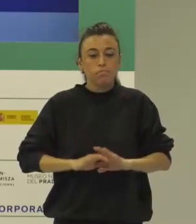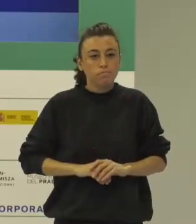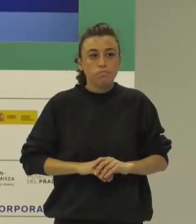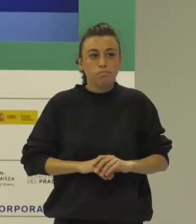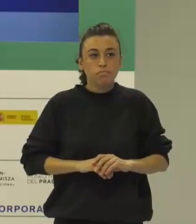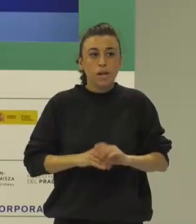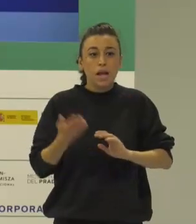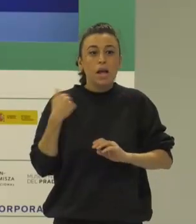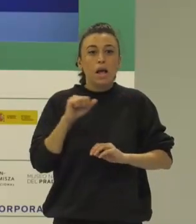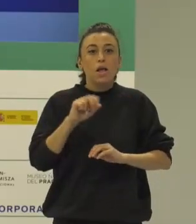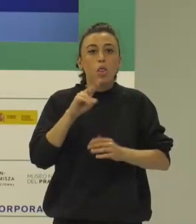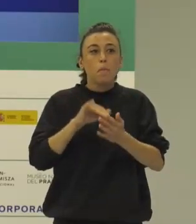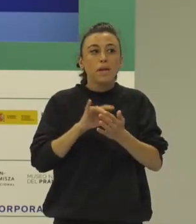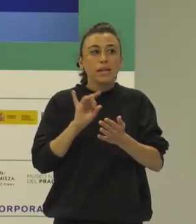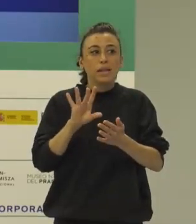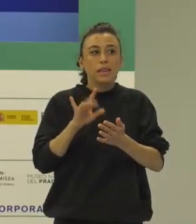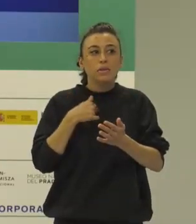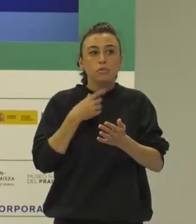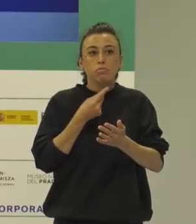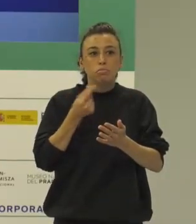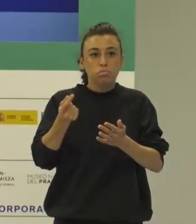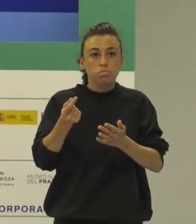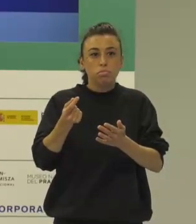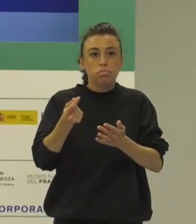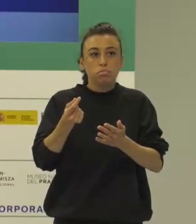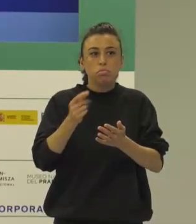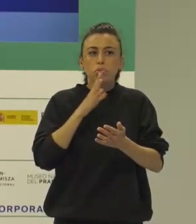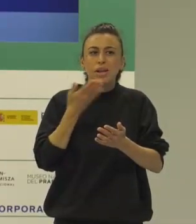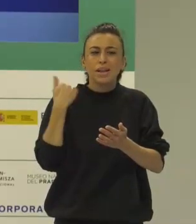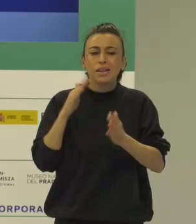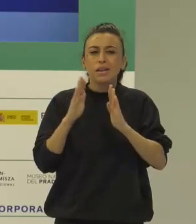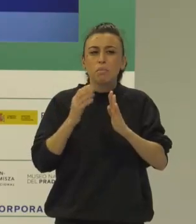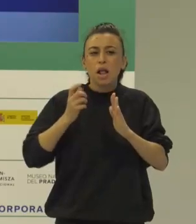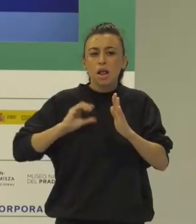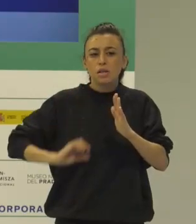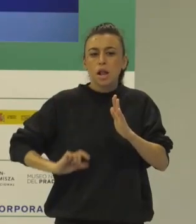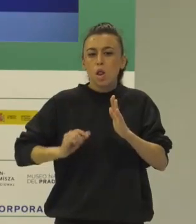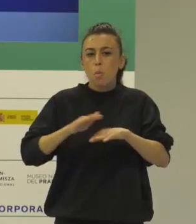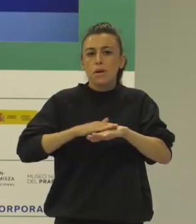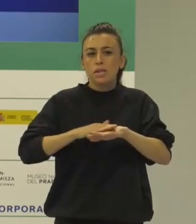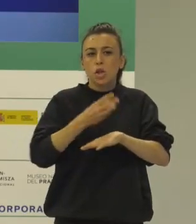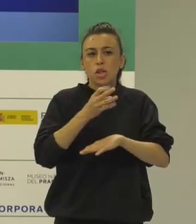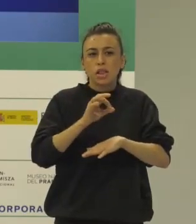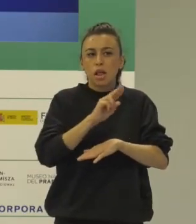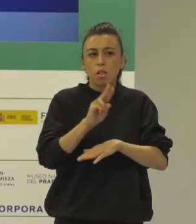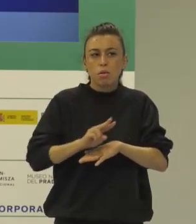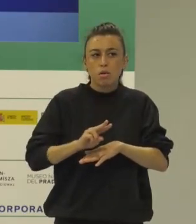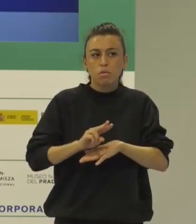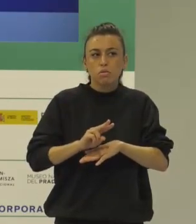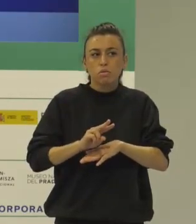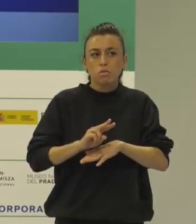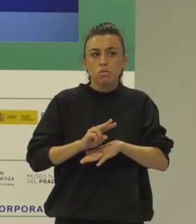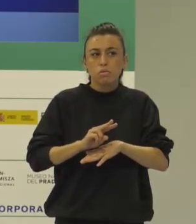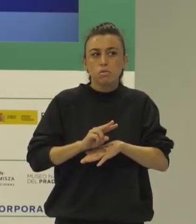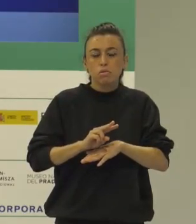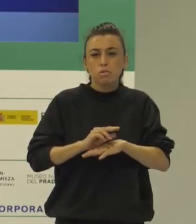2015 fue que llegó Internet a Cuba. En un momento donde el salario básico era de $30, el equivalente a $30, y una hora de Internet